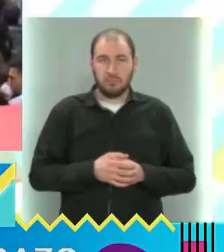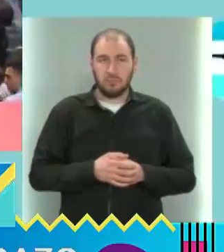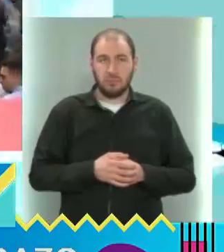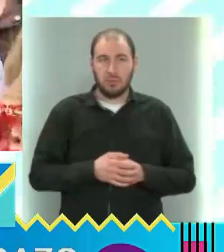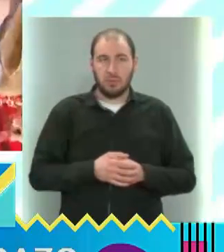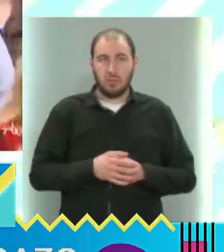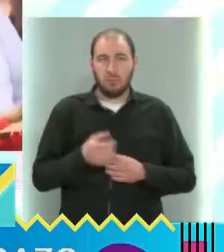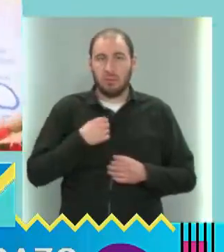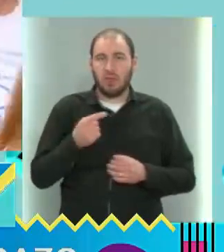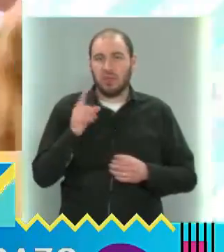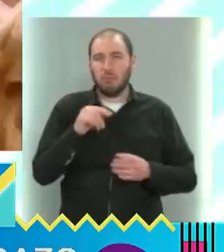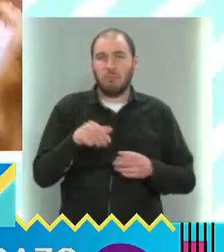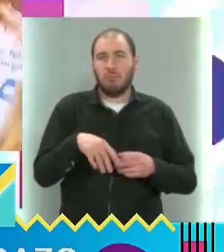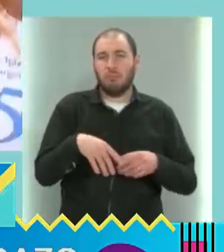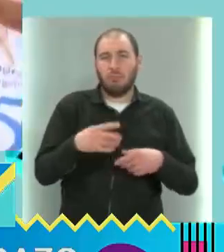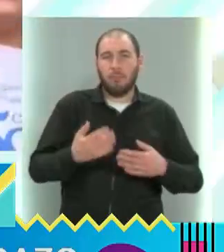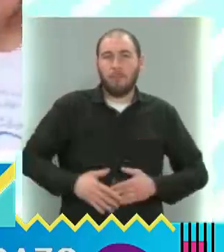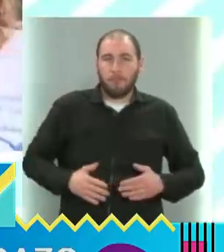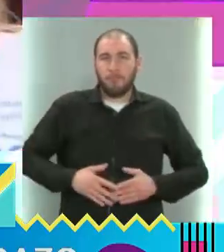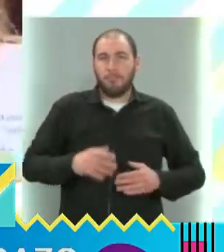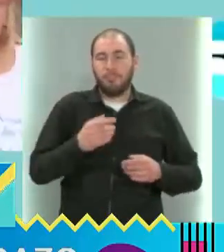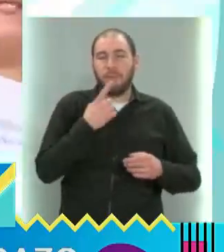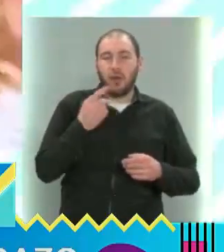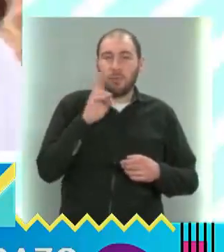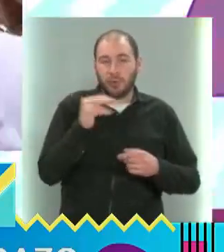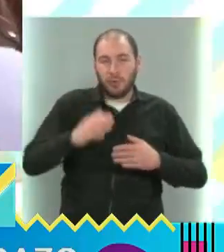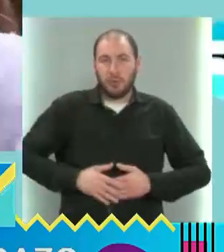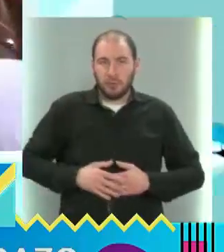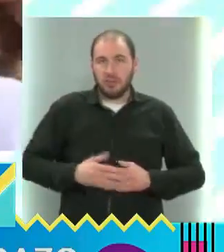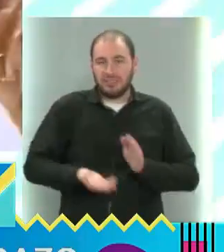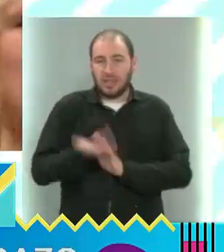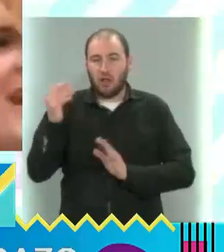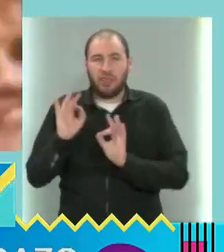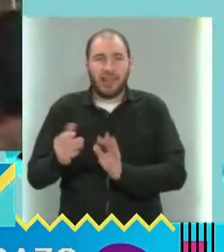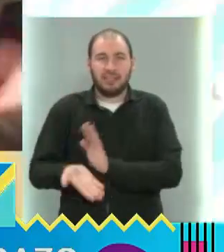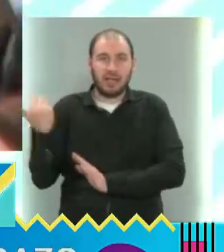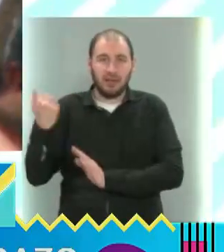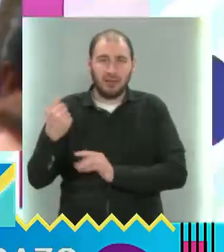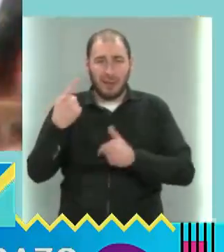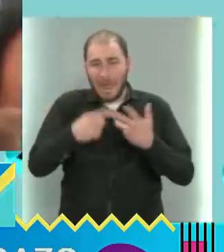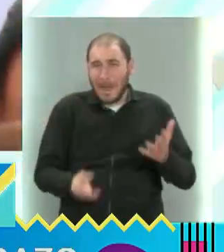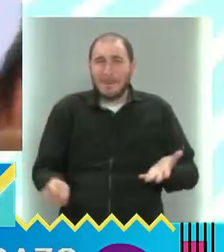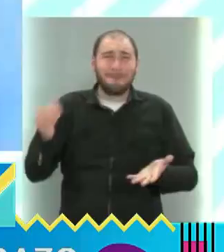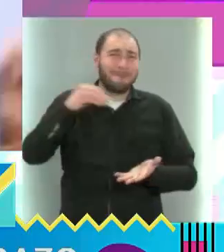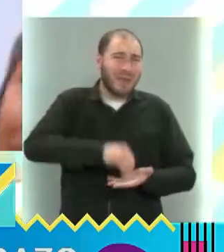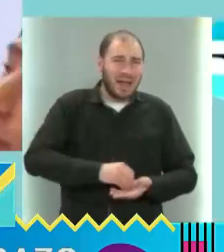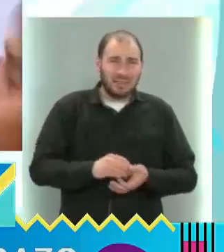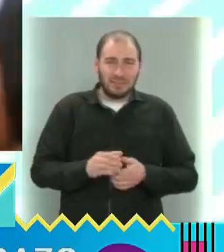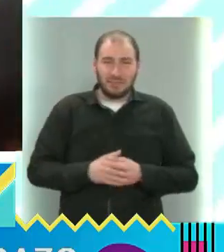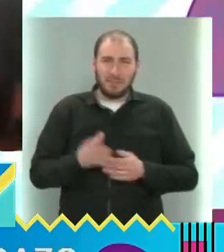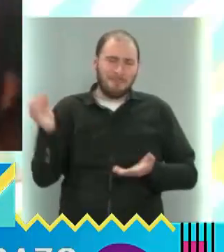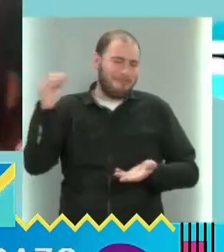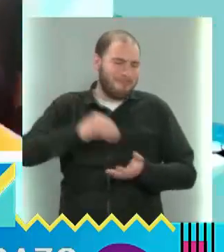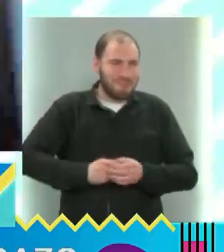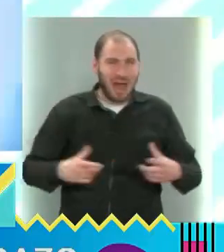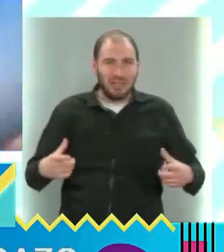digamos, una genitalidad, por decir, entonces le estoy quitando el integral que abarca mucho más, ¿no? Es mucho